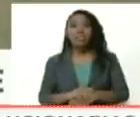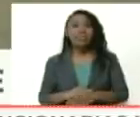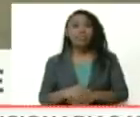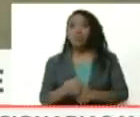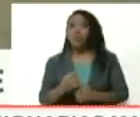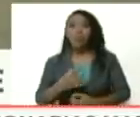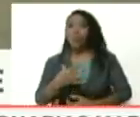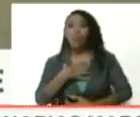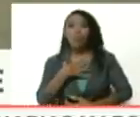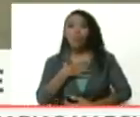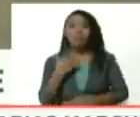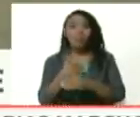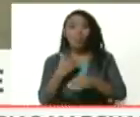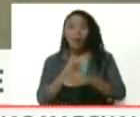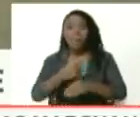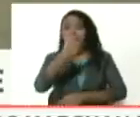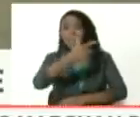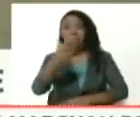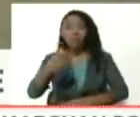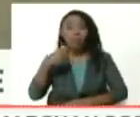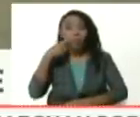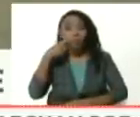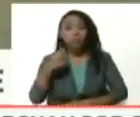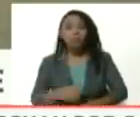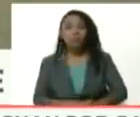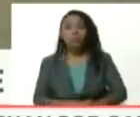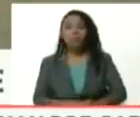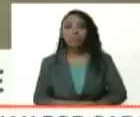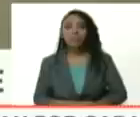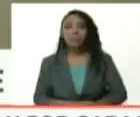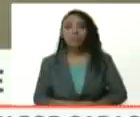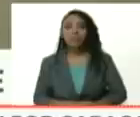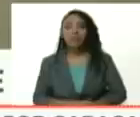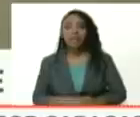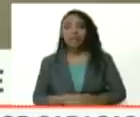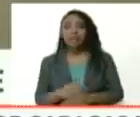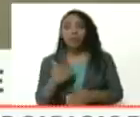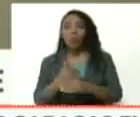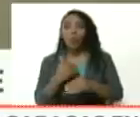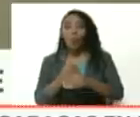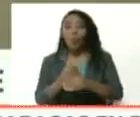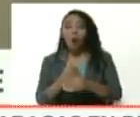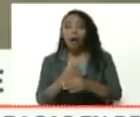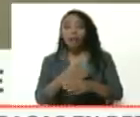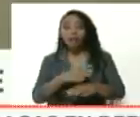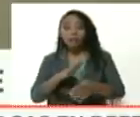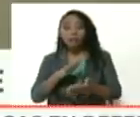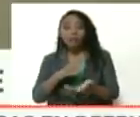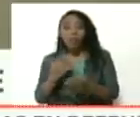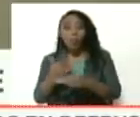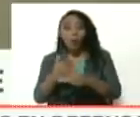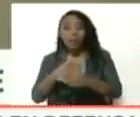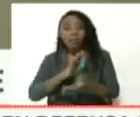insoportables para persona humana. Las temperaturas llegaron